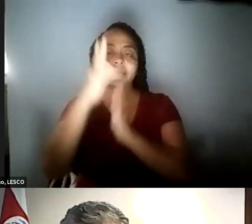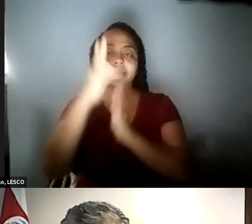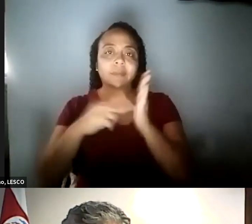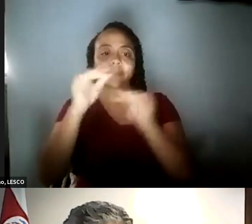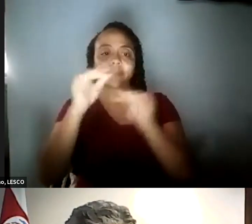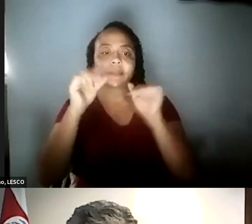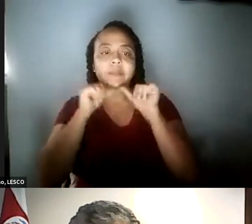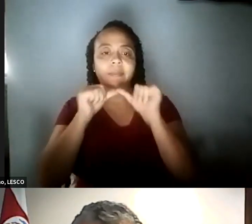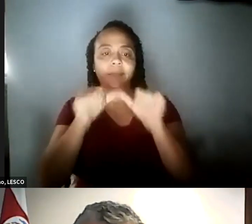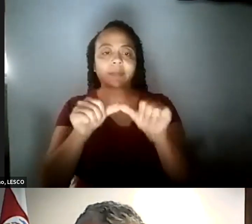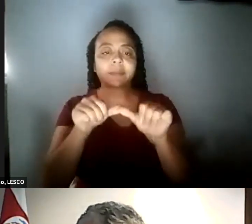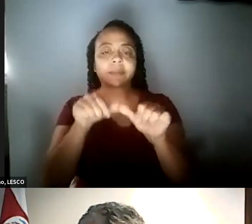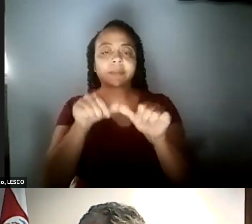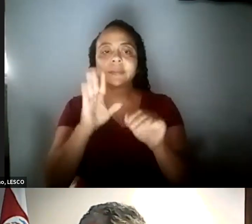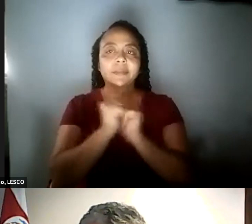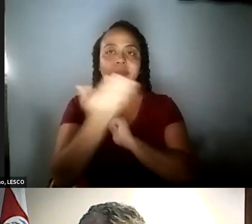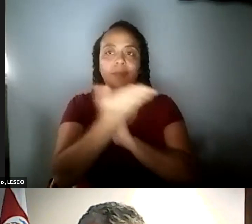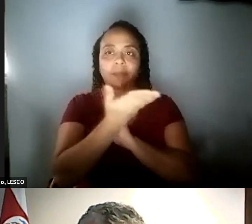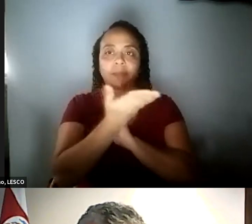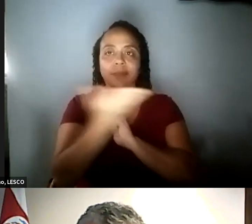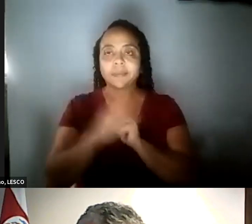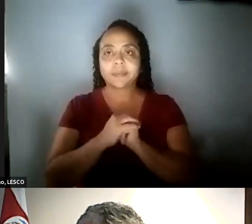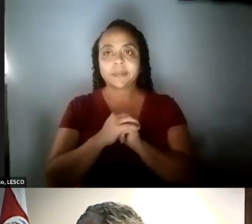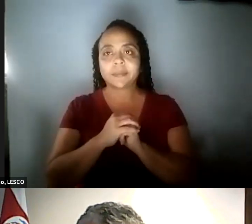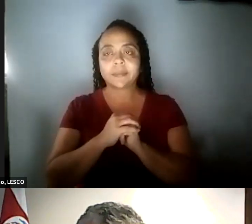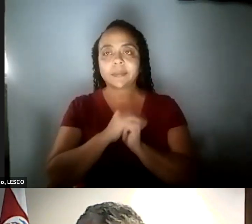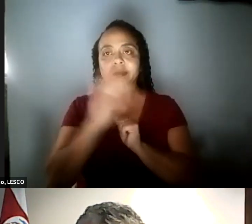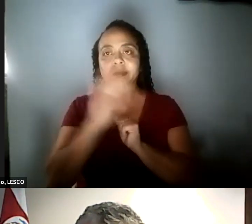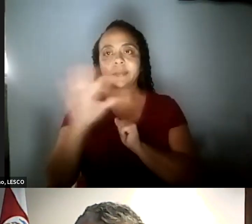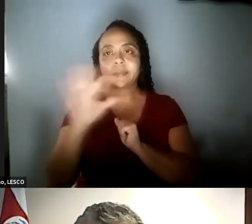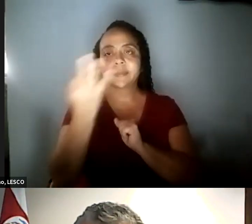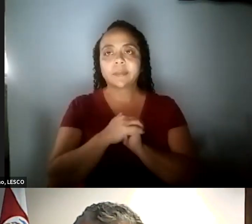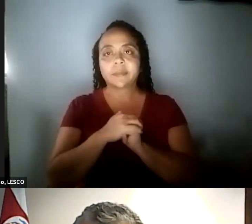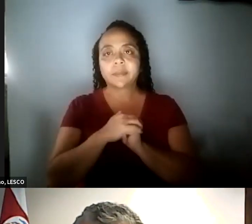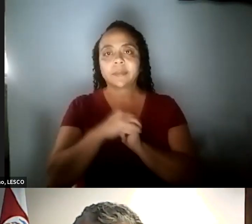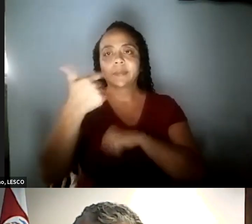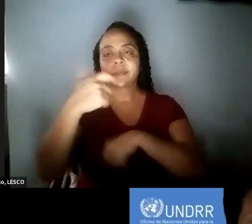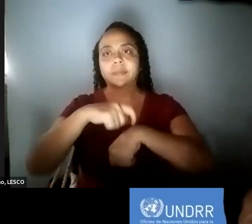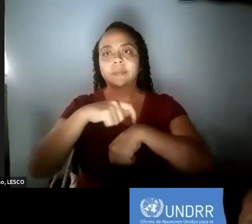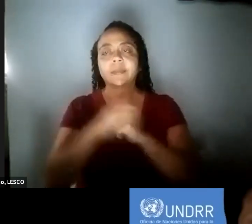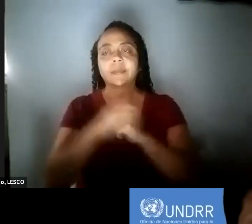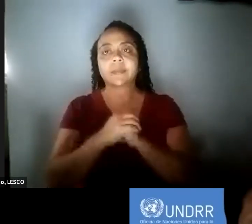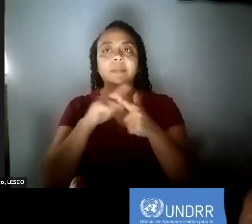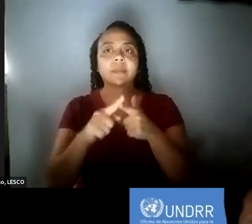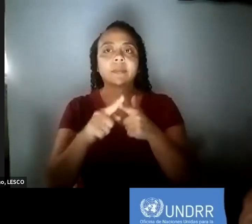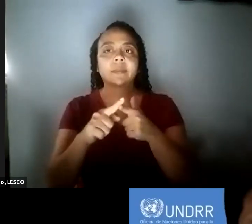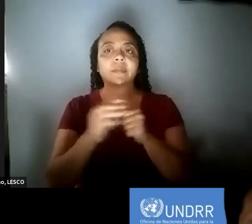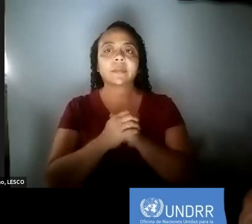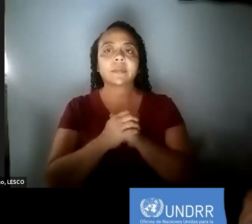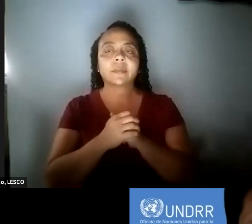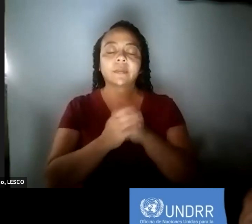está esta conversación con ustedes ya de manera en otro espacio entonces nos quedamos